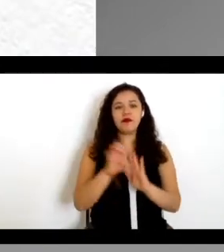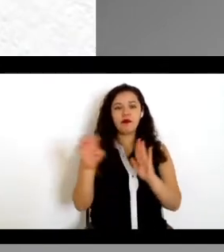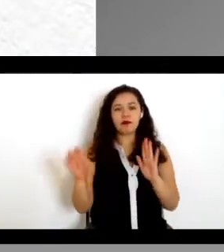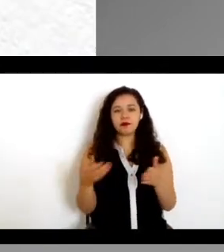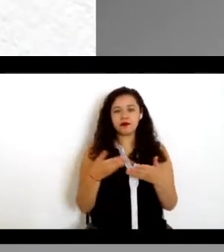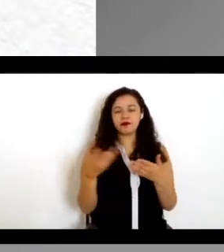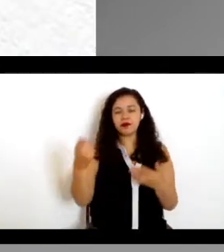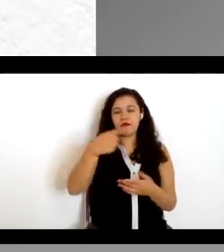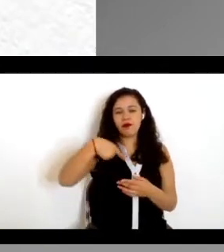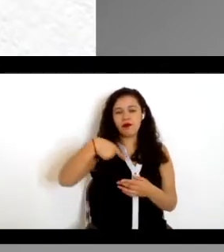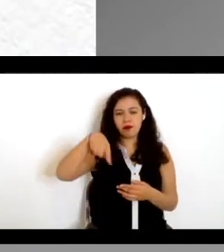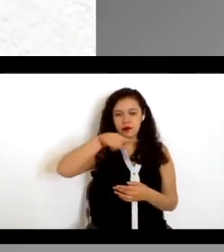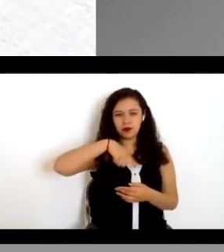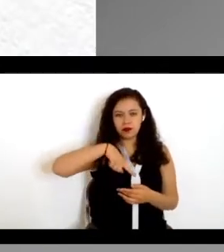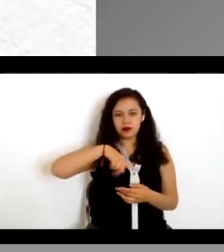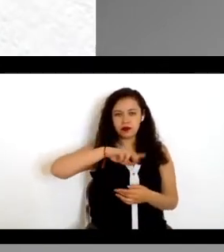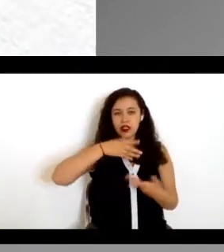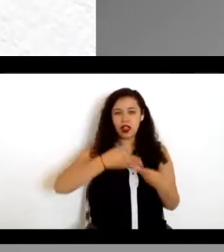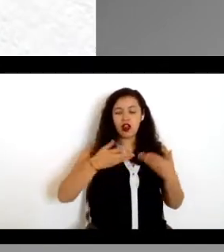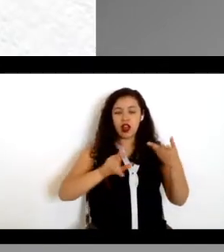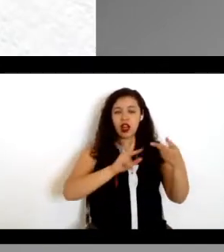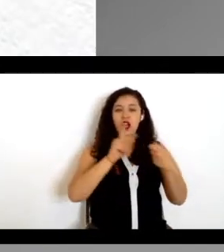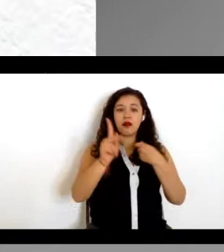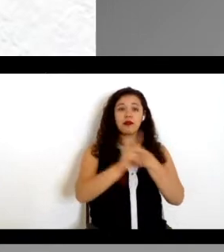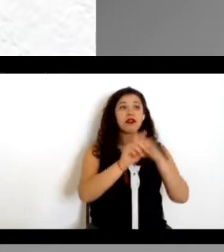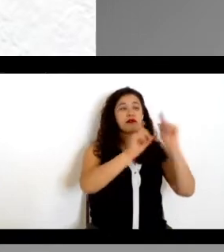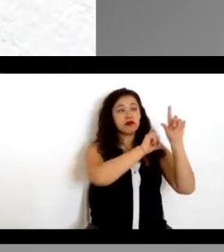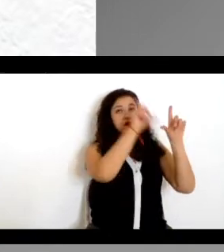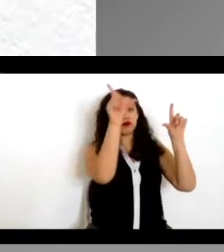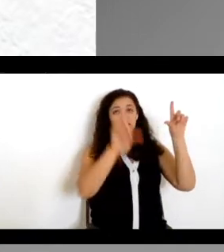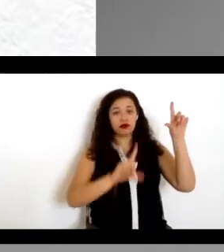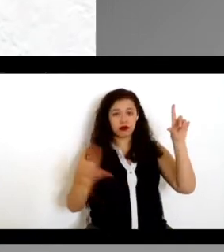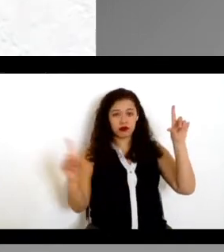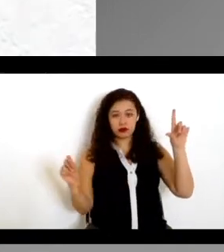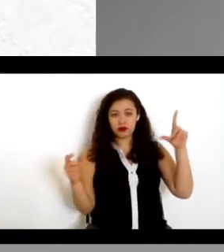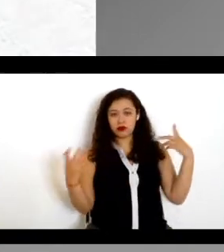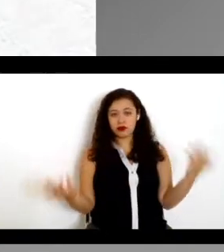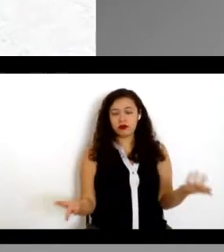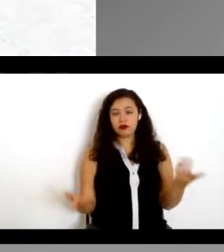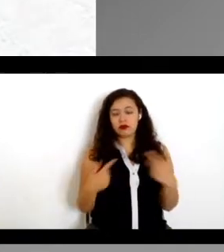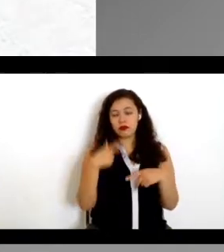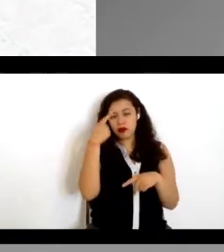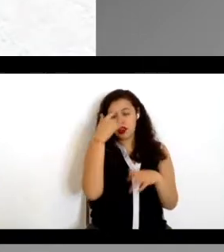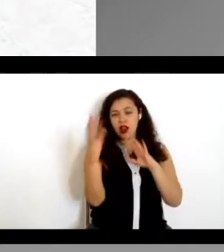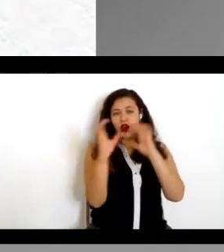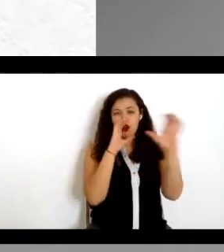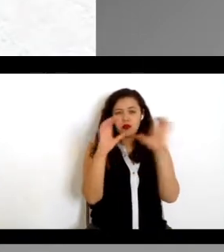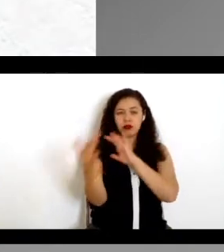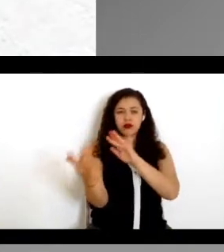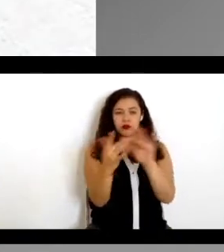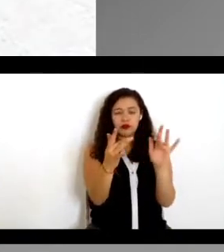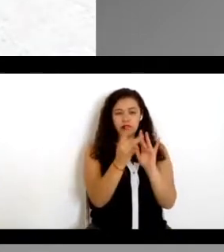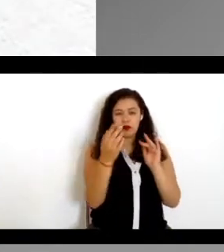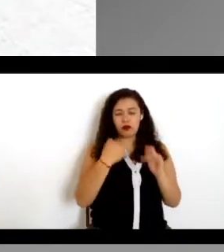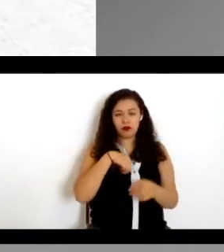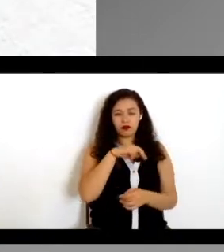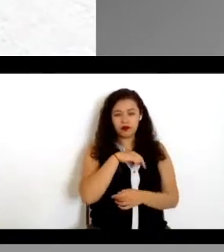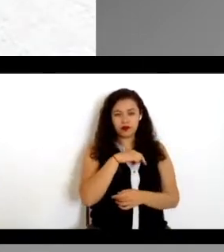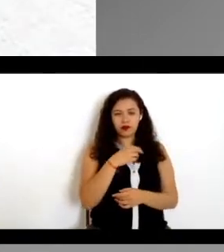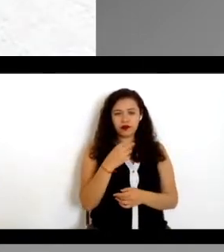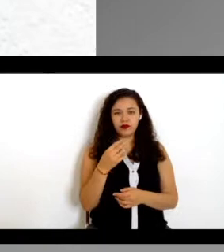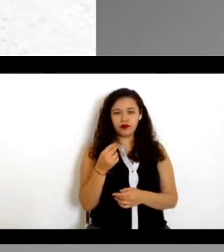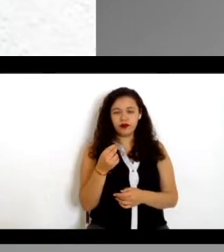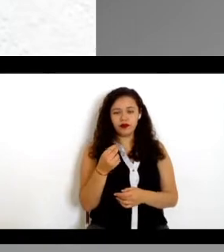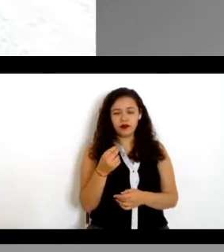cualquier parte del país que estamos asistiendo a través de las redes de comunicación de nosotros, o sea,